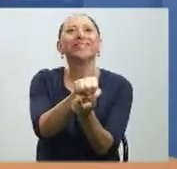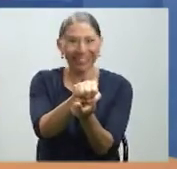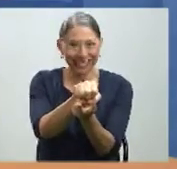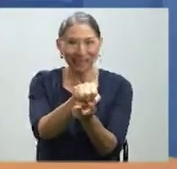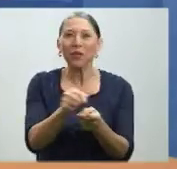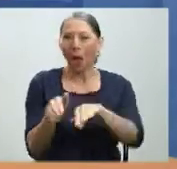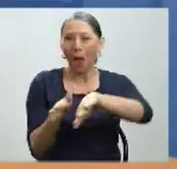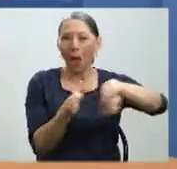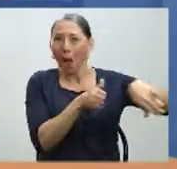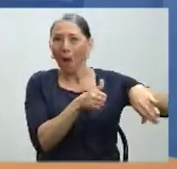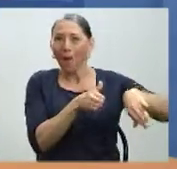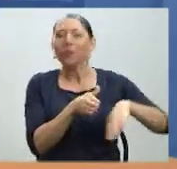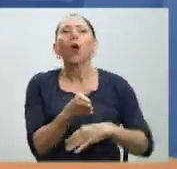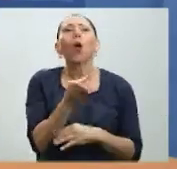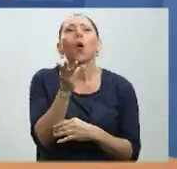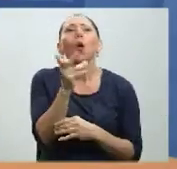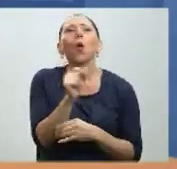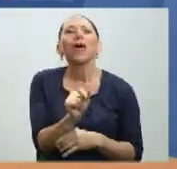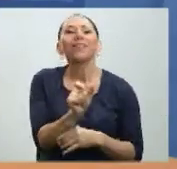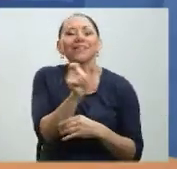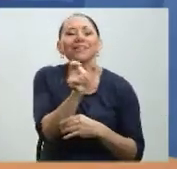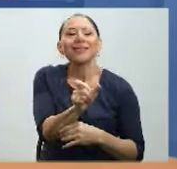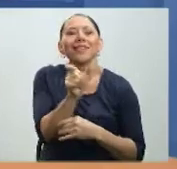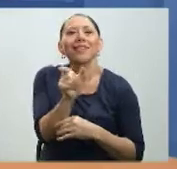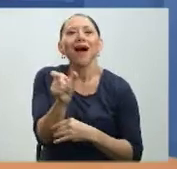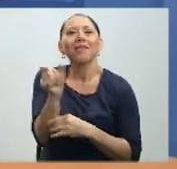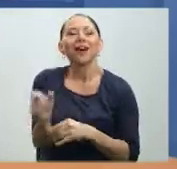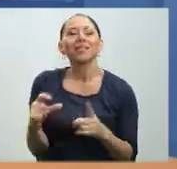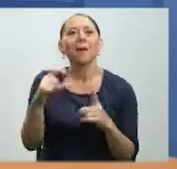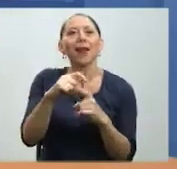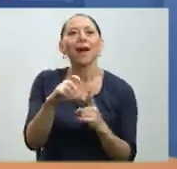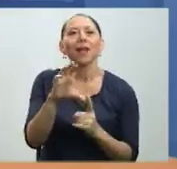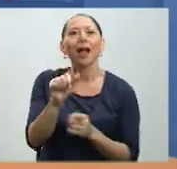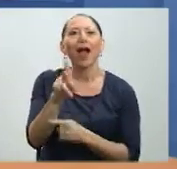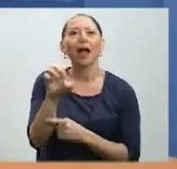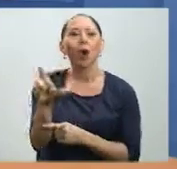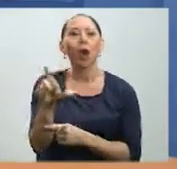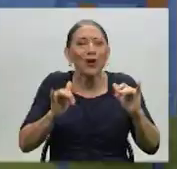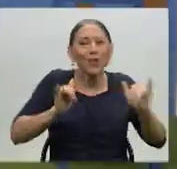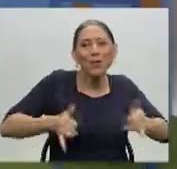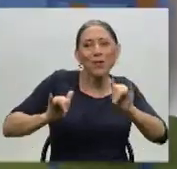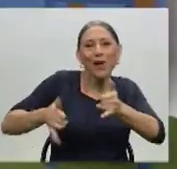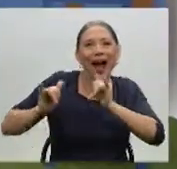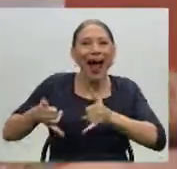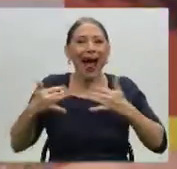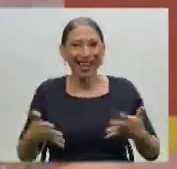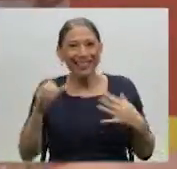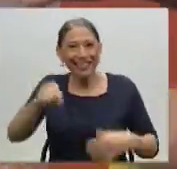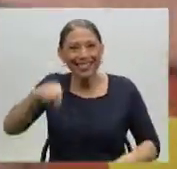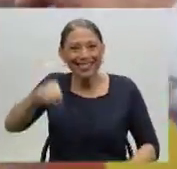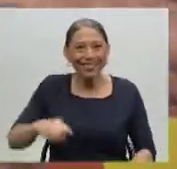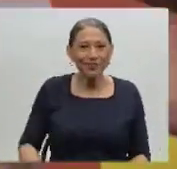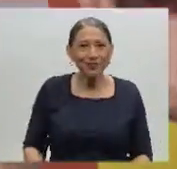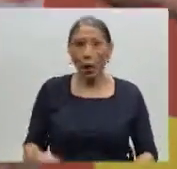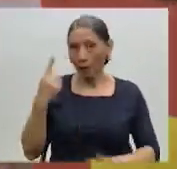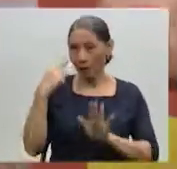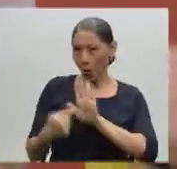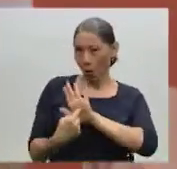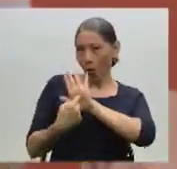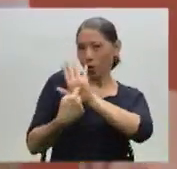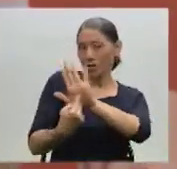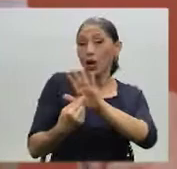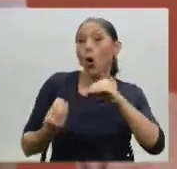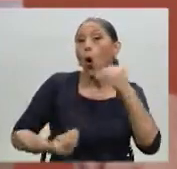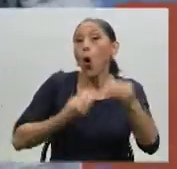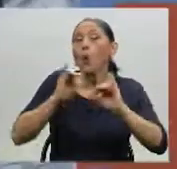se divierten y aprenden acompañados de sus familiares o personas encargadas. Muy bien. Sí, aquí les voy a mostrar cómo